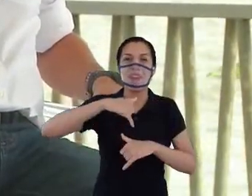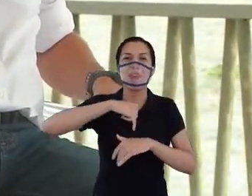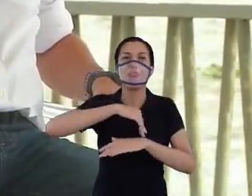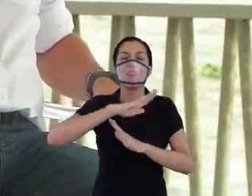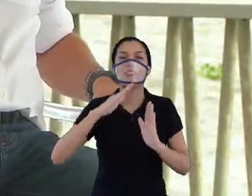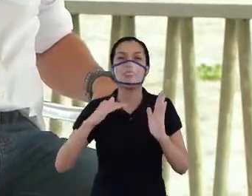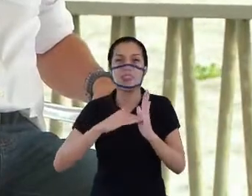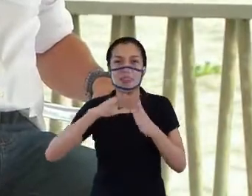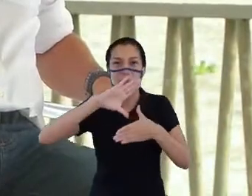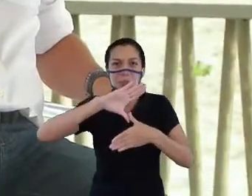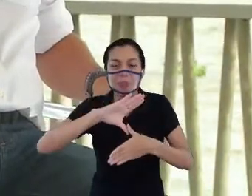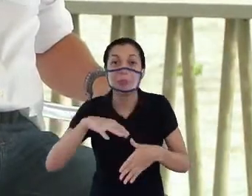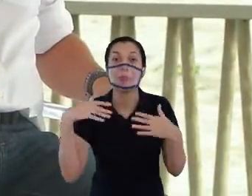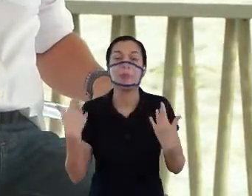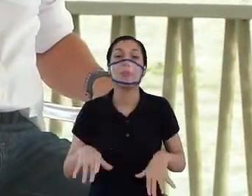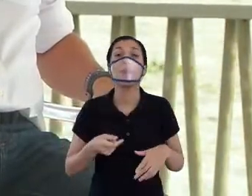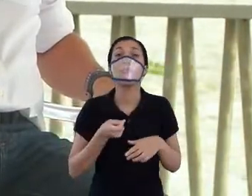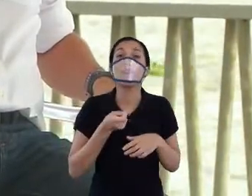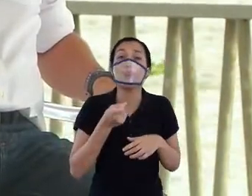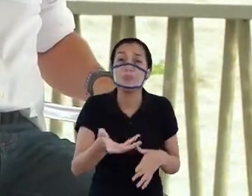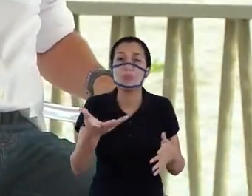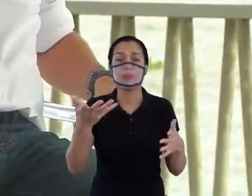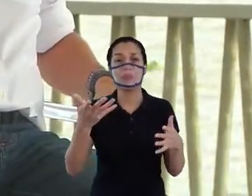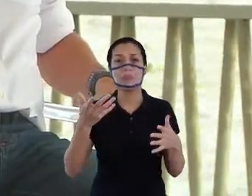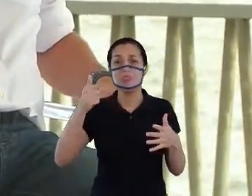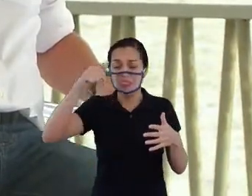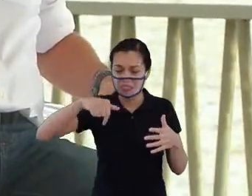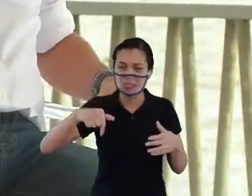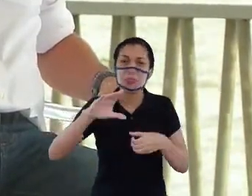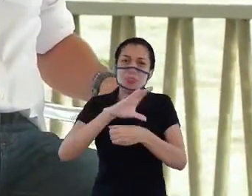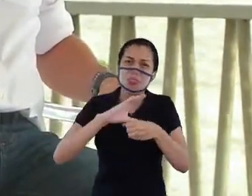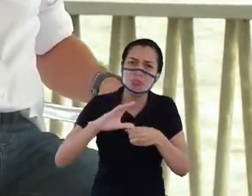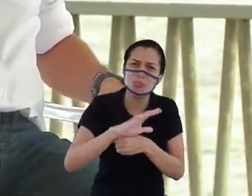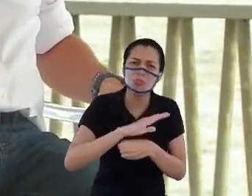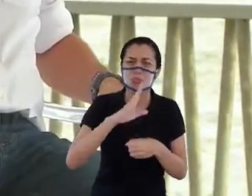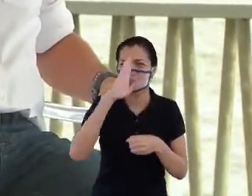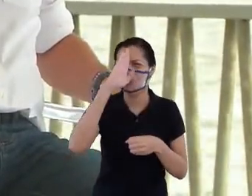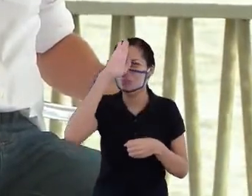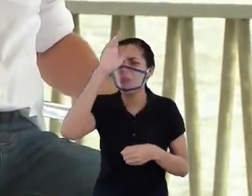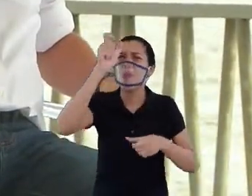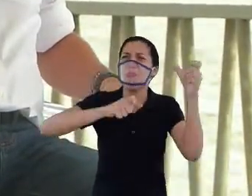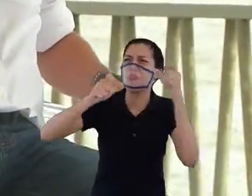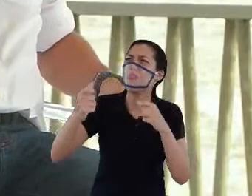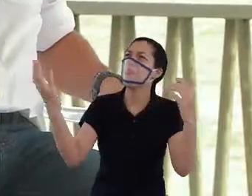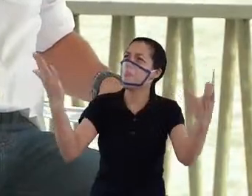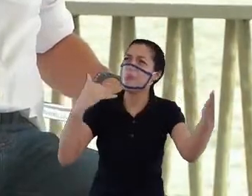Y tenemos las condiciones, porque esto es una ciudad que está acostumbrada a recibir a la gente.